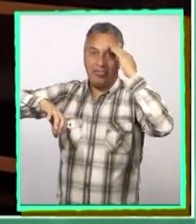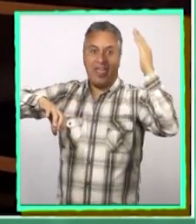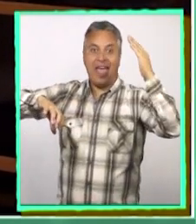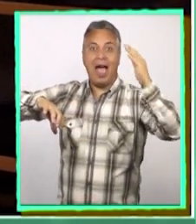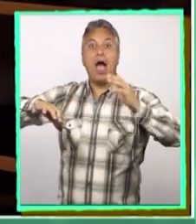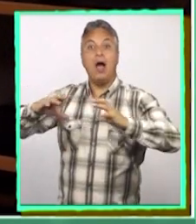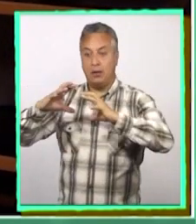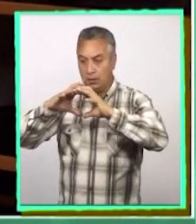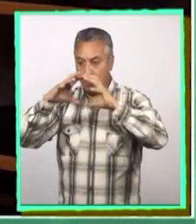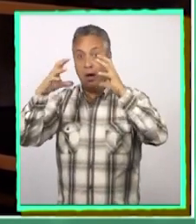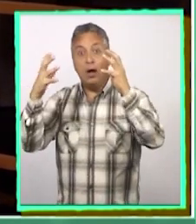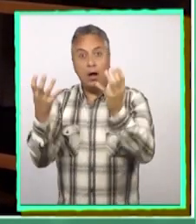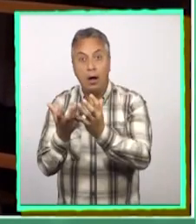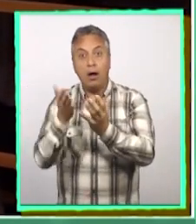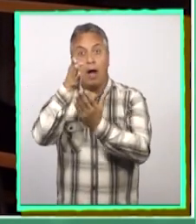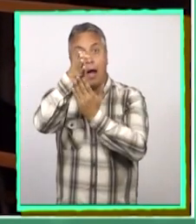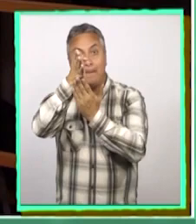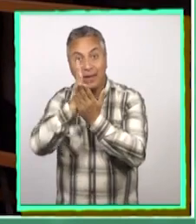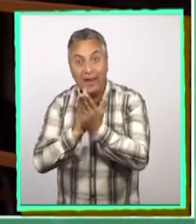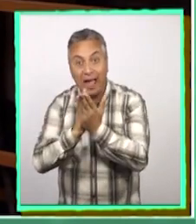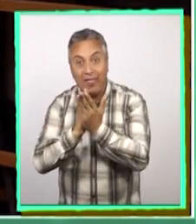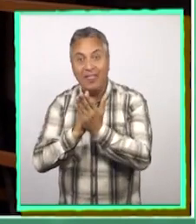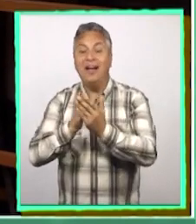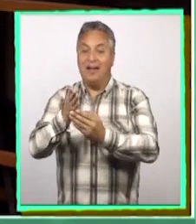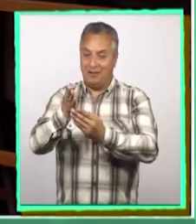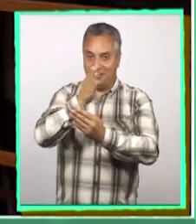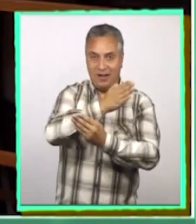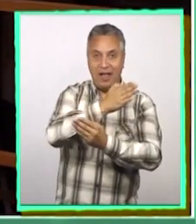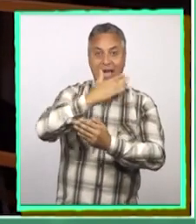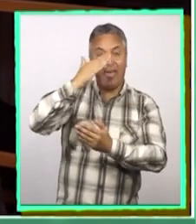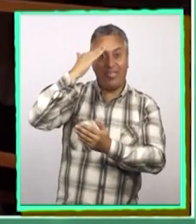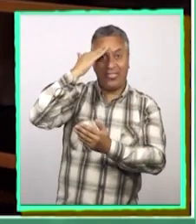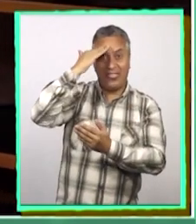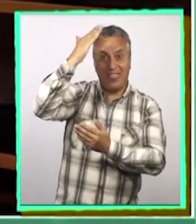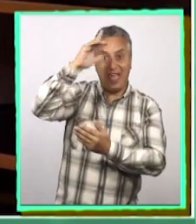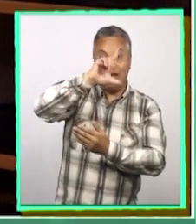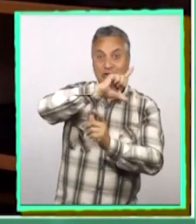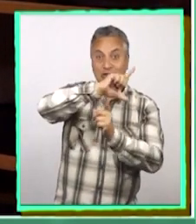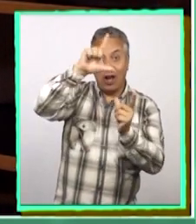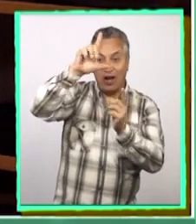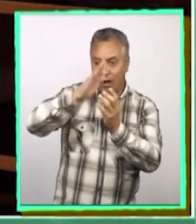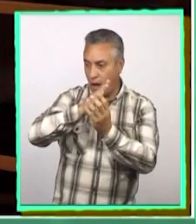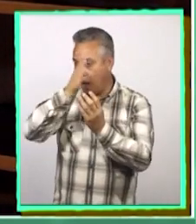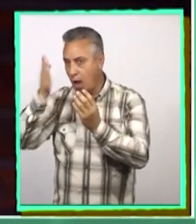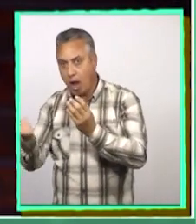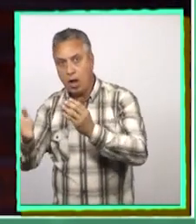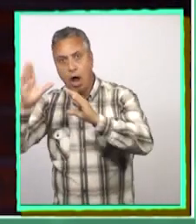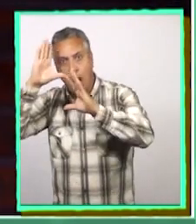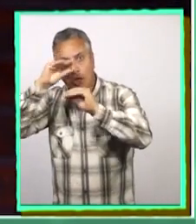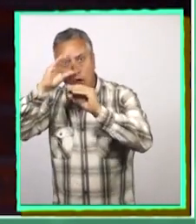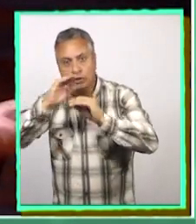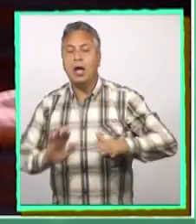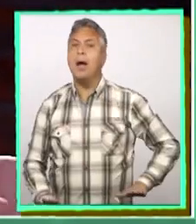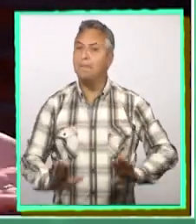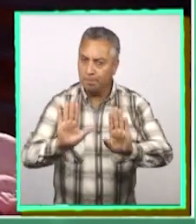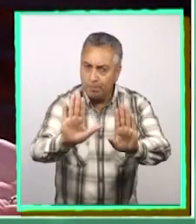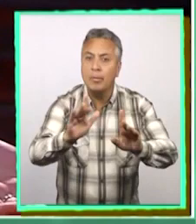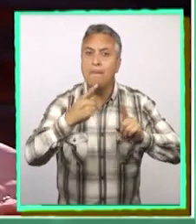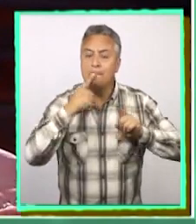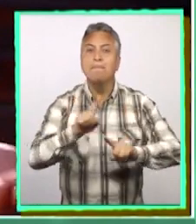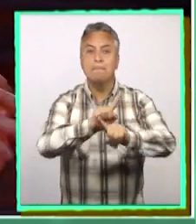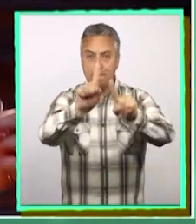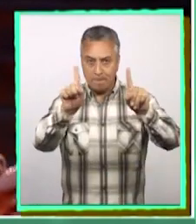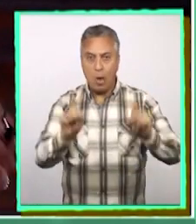una parte de nuestro planeta en el que será de día y otra parte en el que será de noche. Pero aquí les tengo una